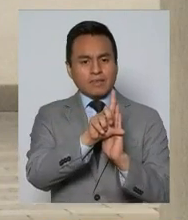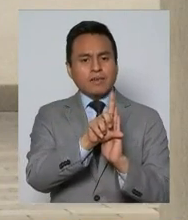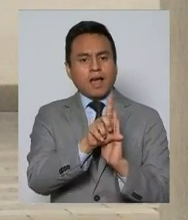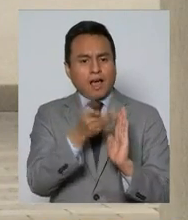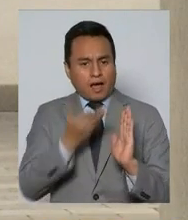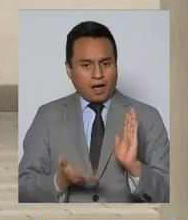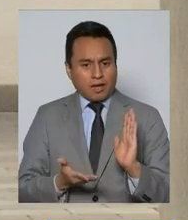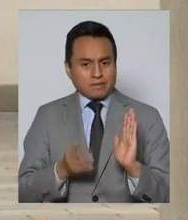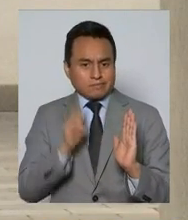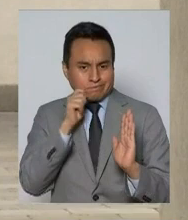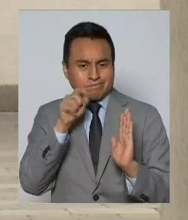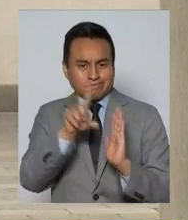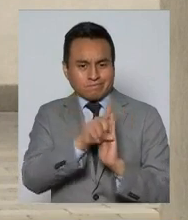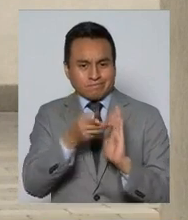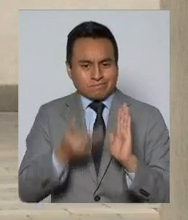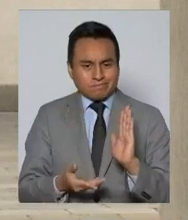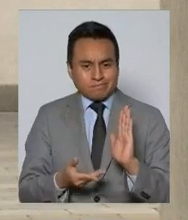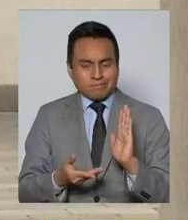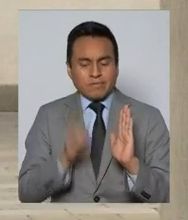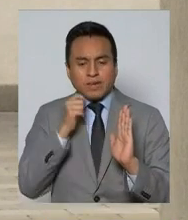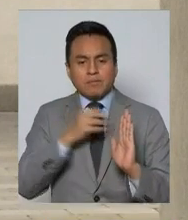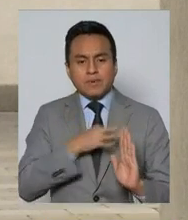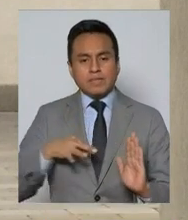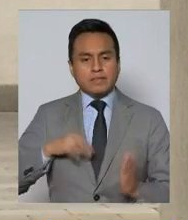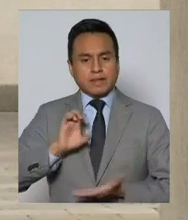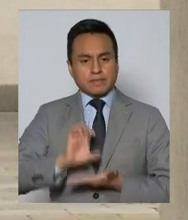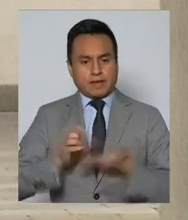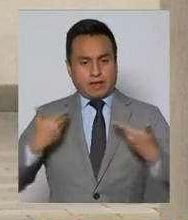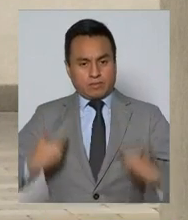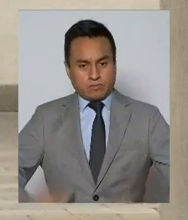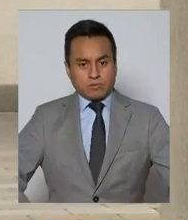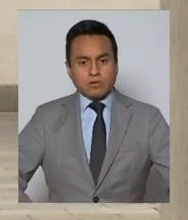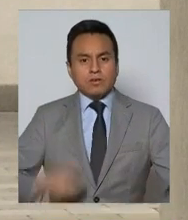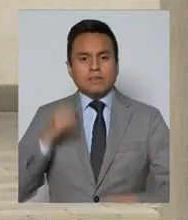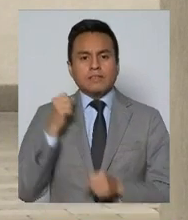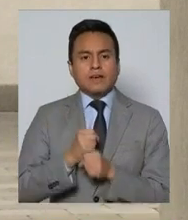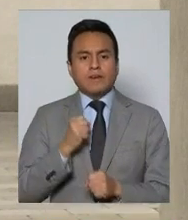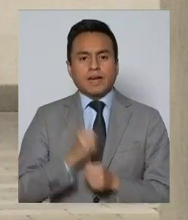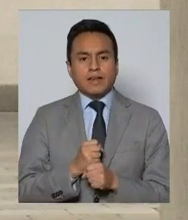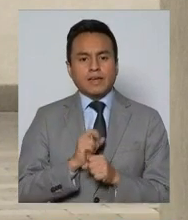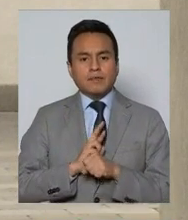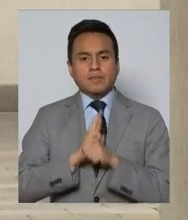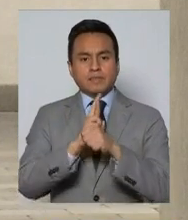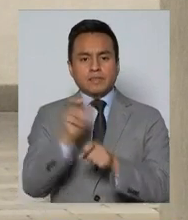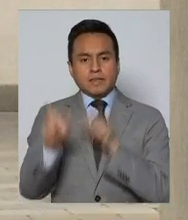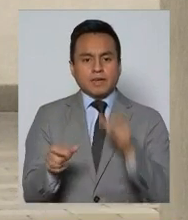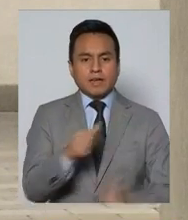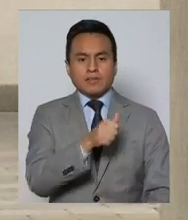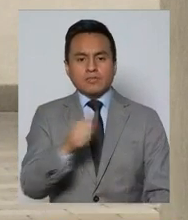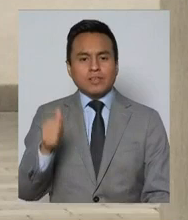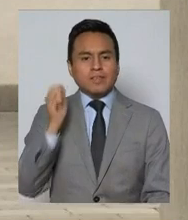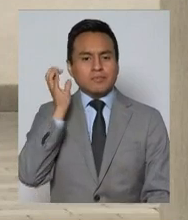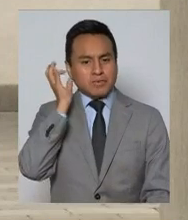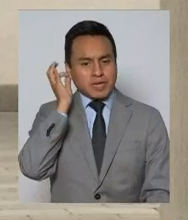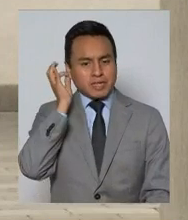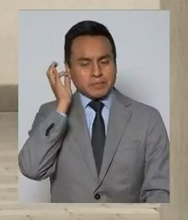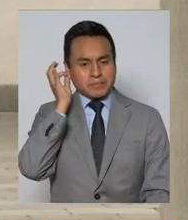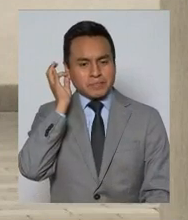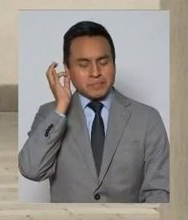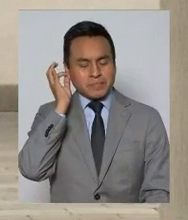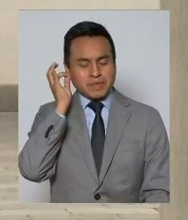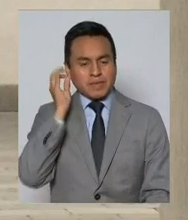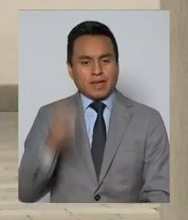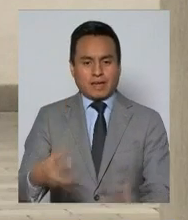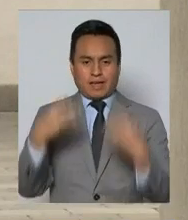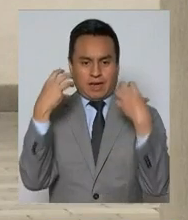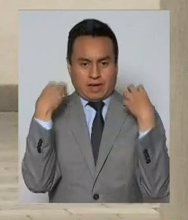rige y hoy, como ministra de Estado, que trabajaré y representaré a todas las mujeres, me haré